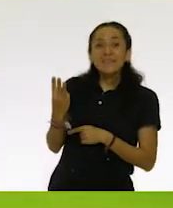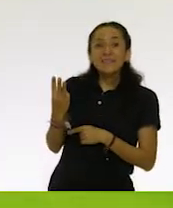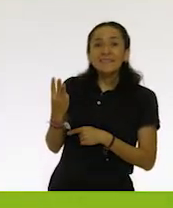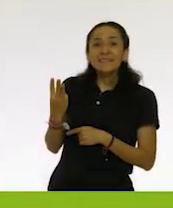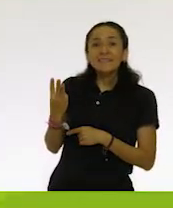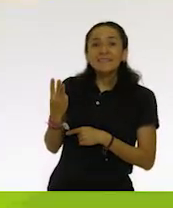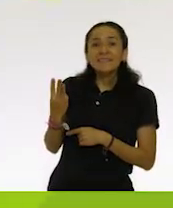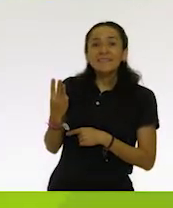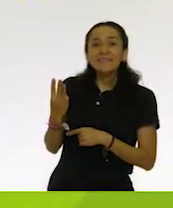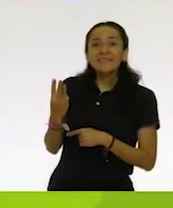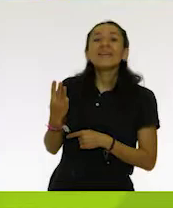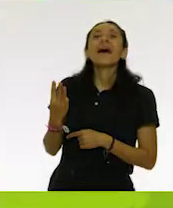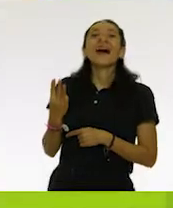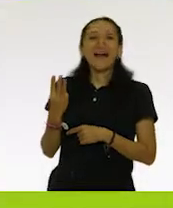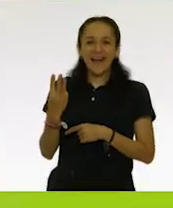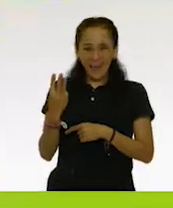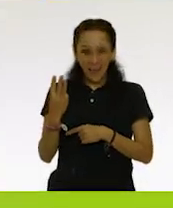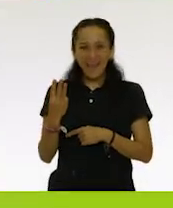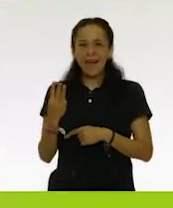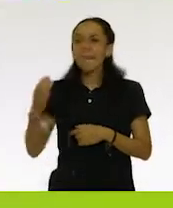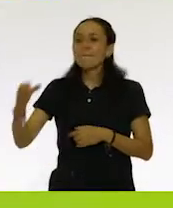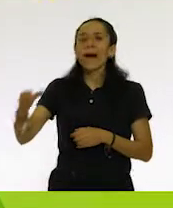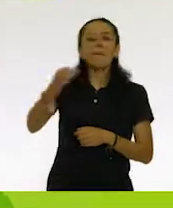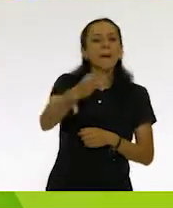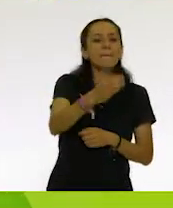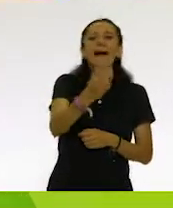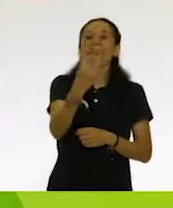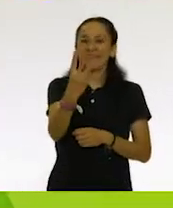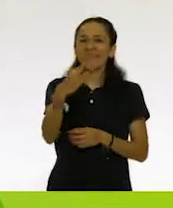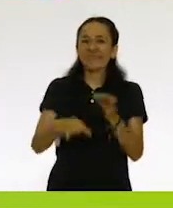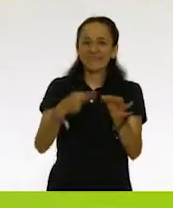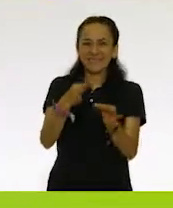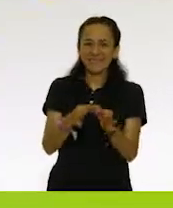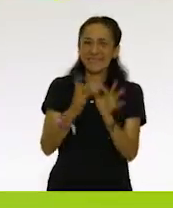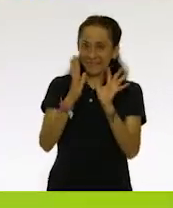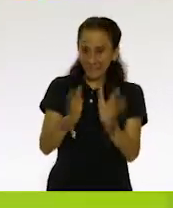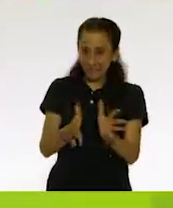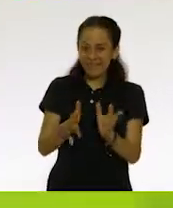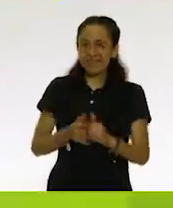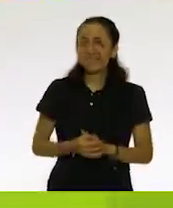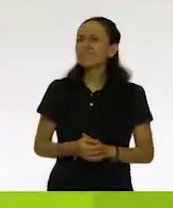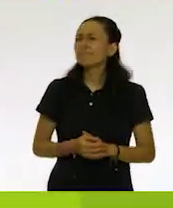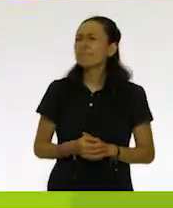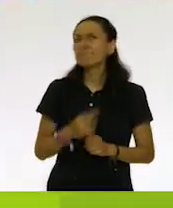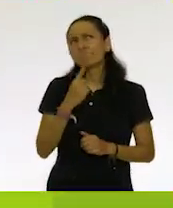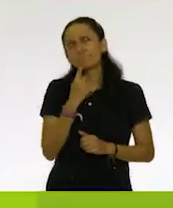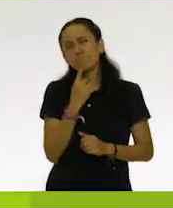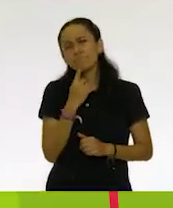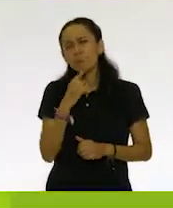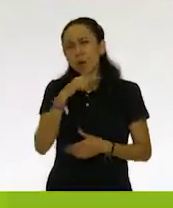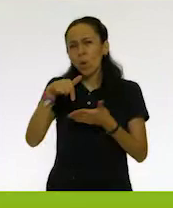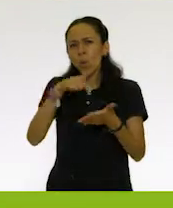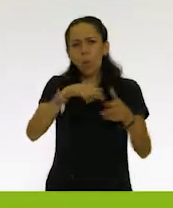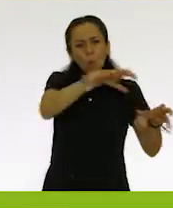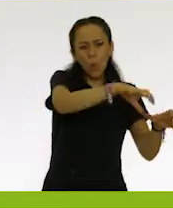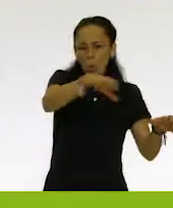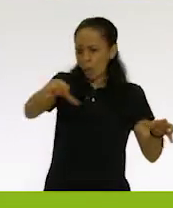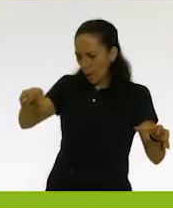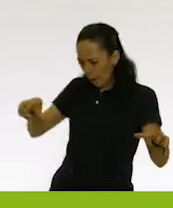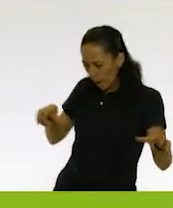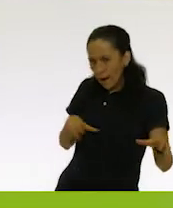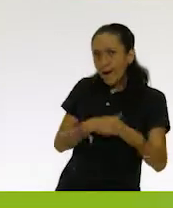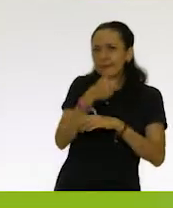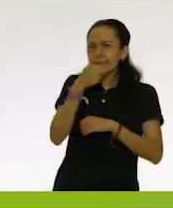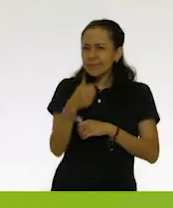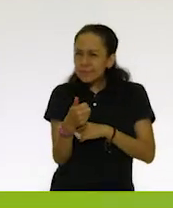1, 2, 3. Ya puso 3 vasos. Y si son 6 lugares, ¿cuántos le faltan?